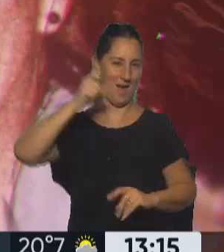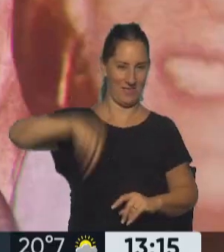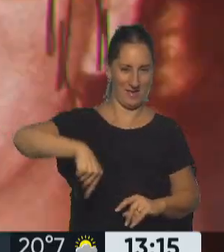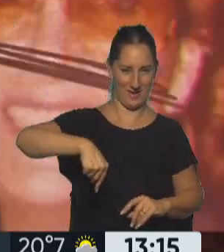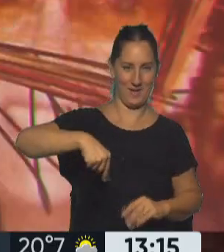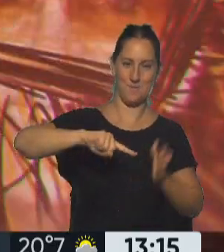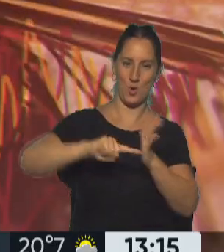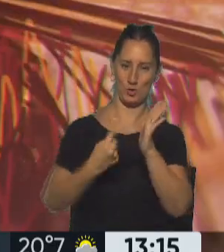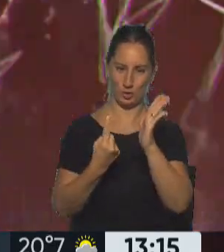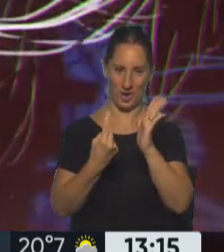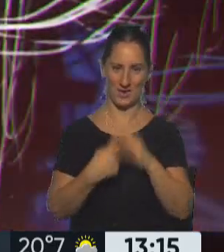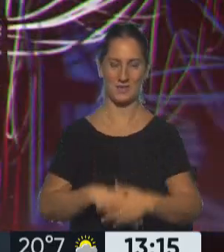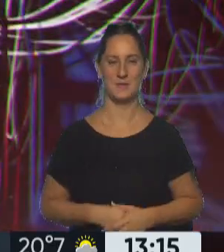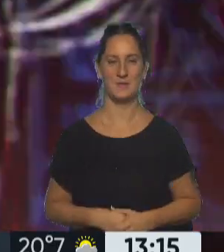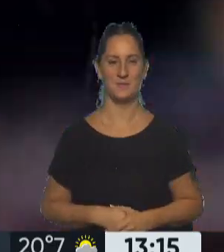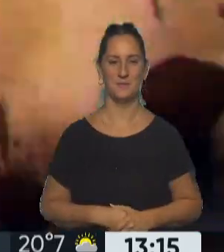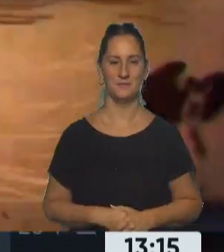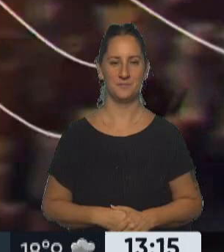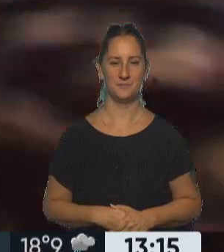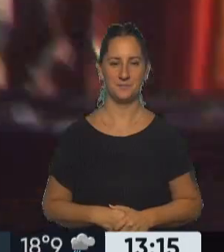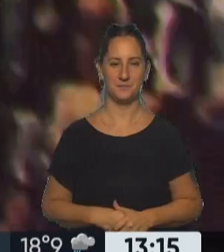Porteño no digamos